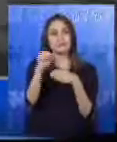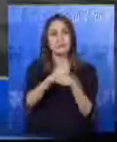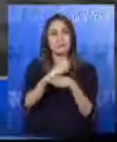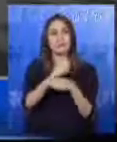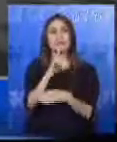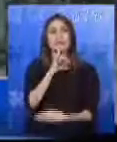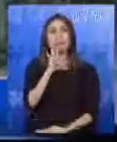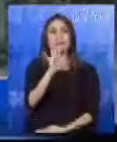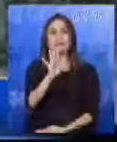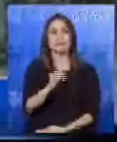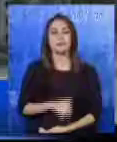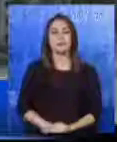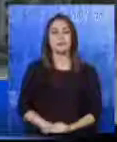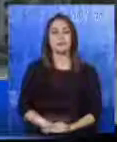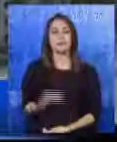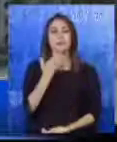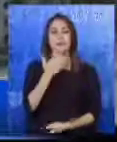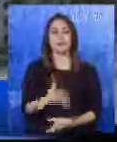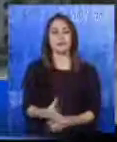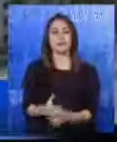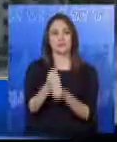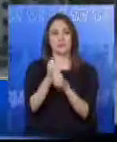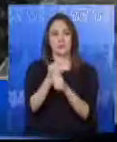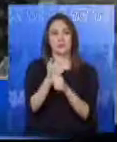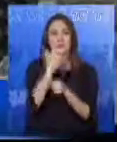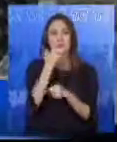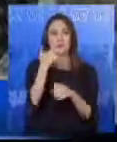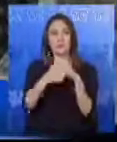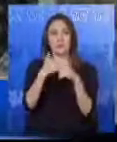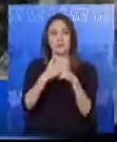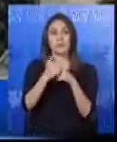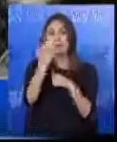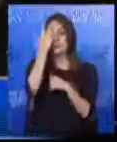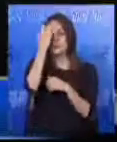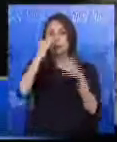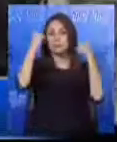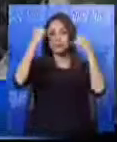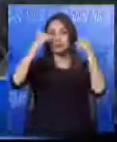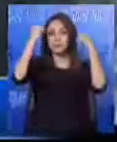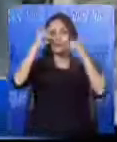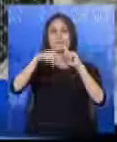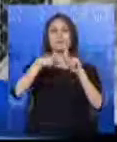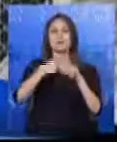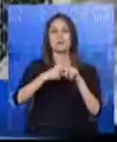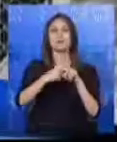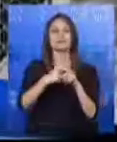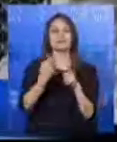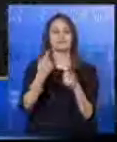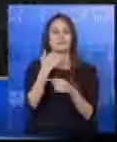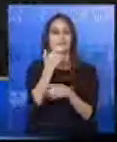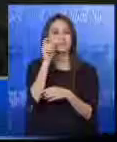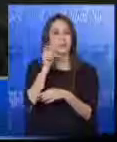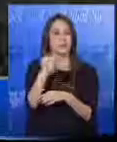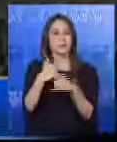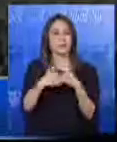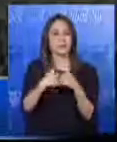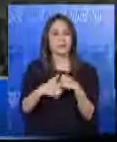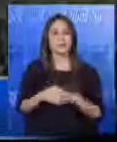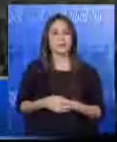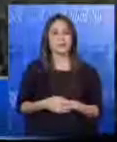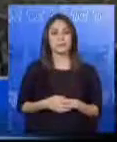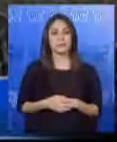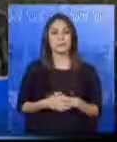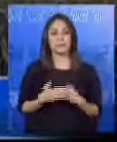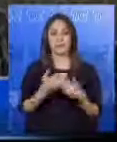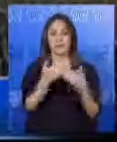los Estados Unidos las medidas para evitar cualquier incidente ante las amenazas de protestas y de cualquier tipo de atentado. La parte frontal de la